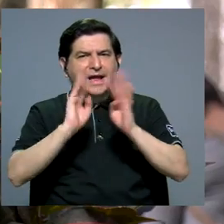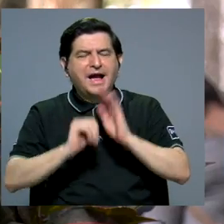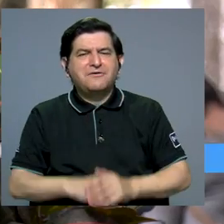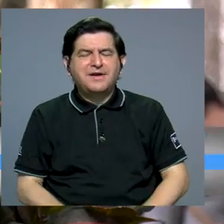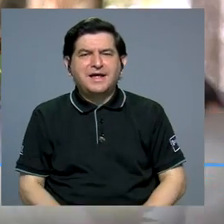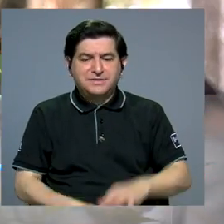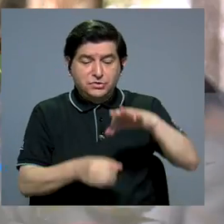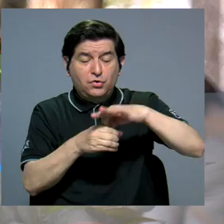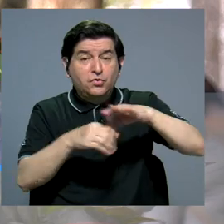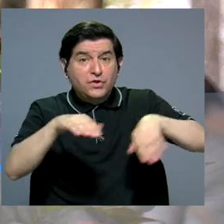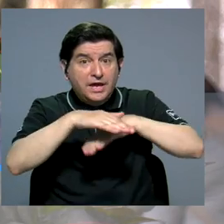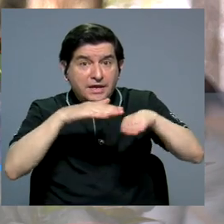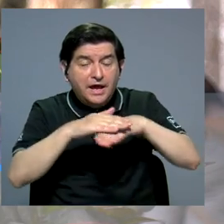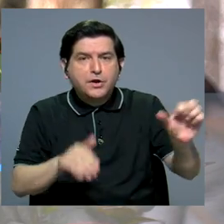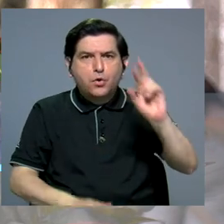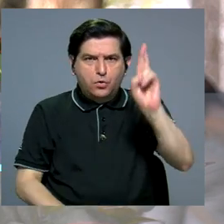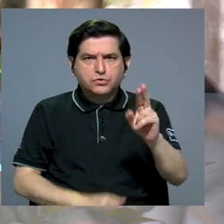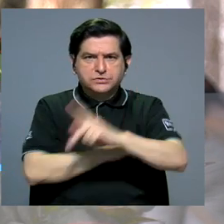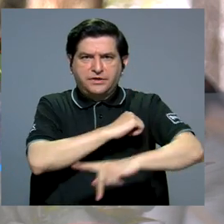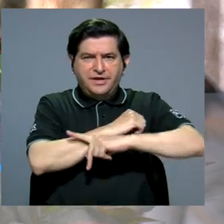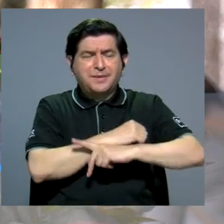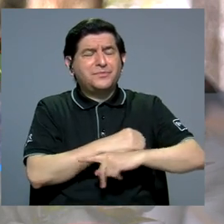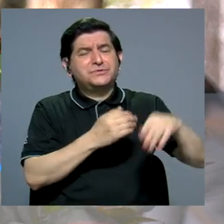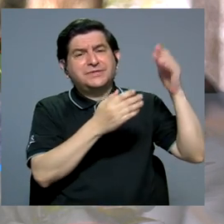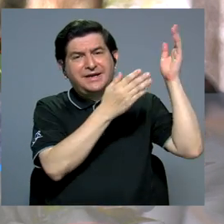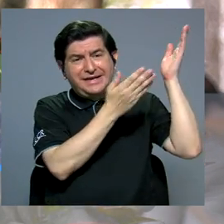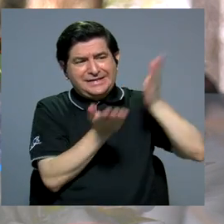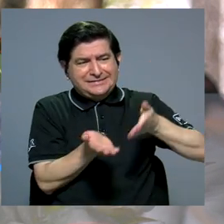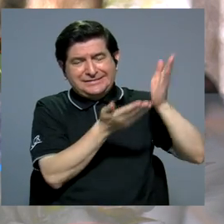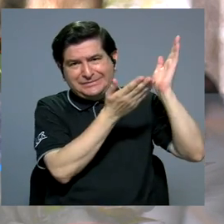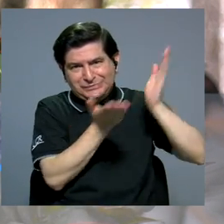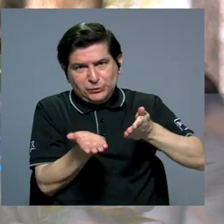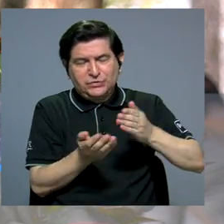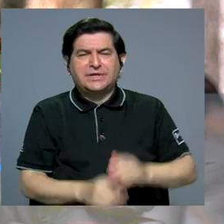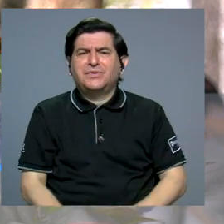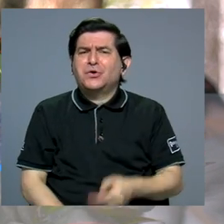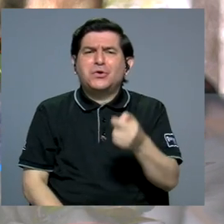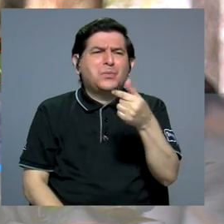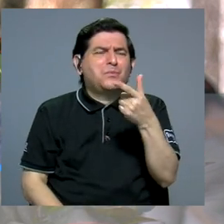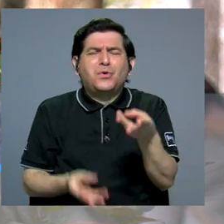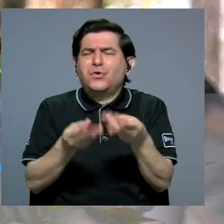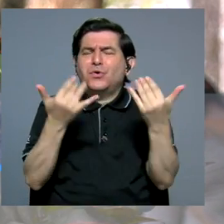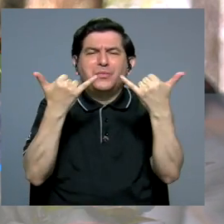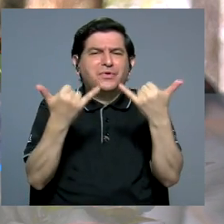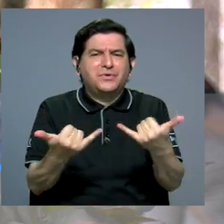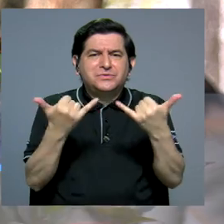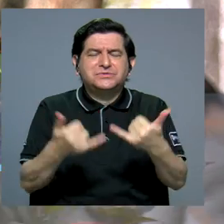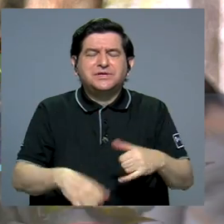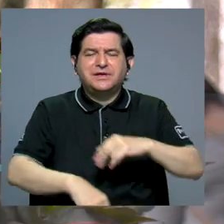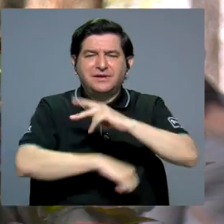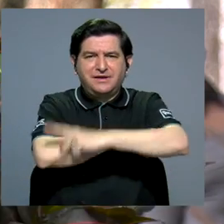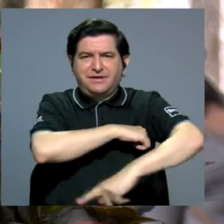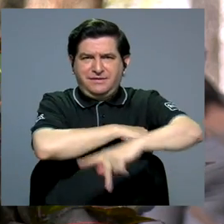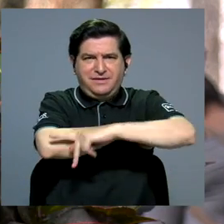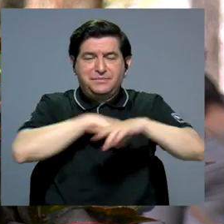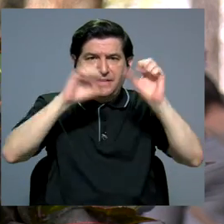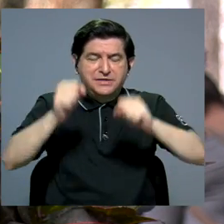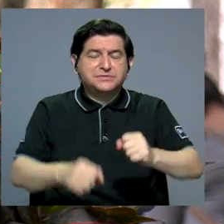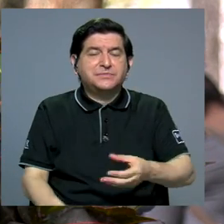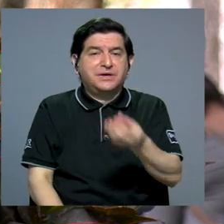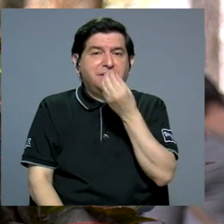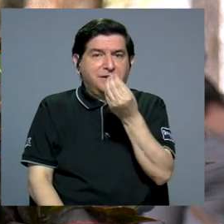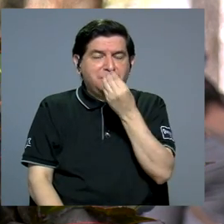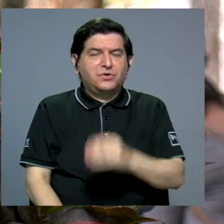hablando de granos básicos, Costa Rica es un país importador, básicamente. Es poco lo que producimos en tierra nacional para